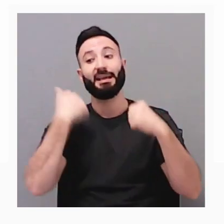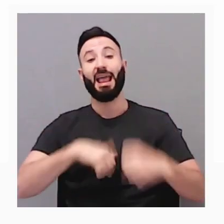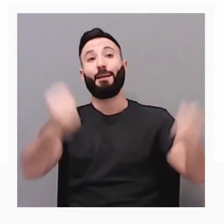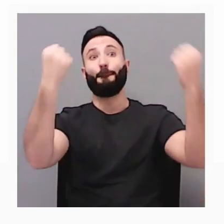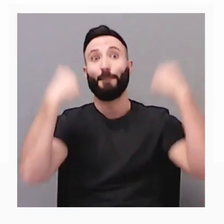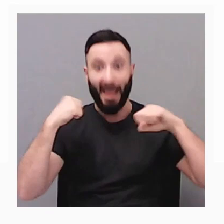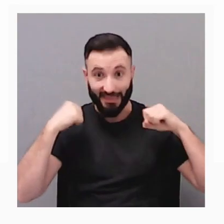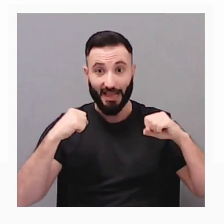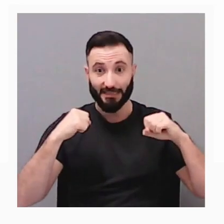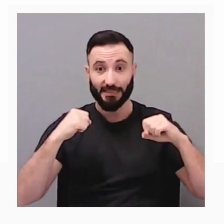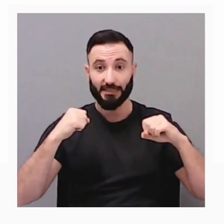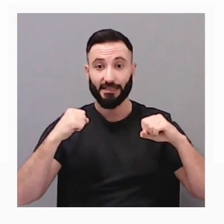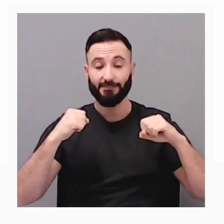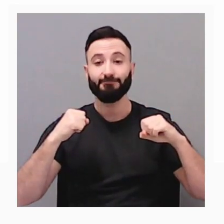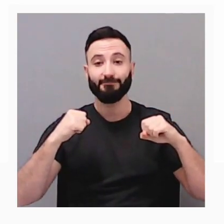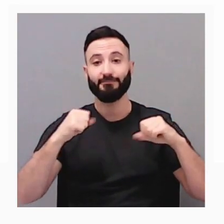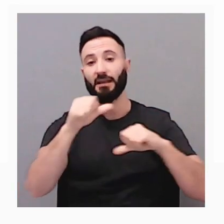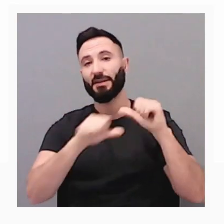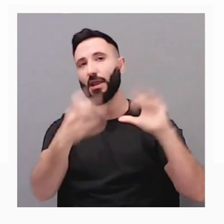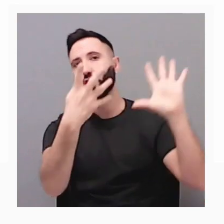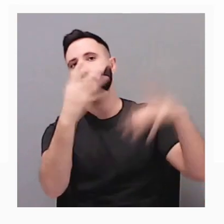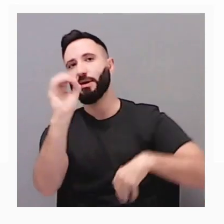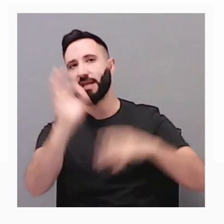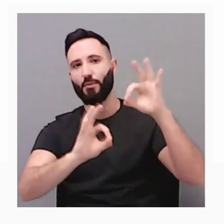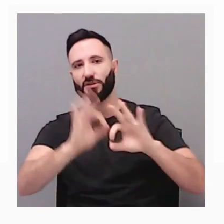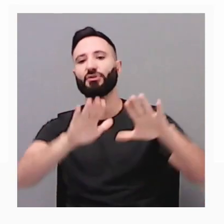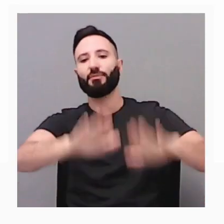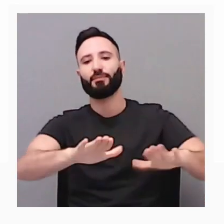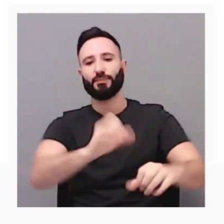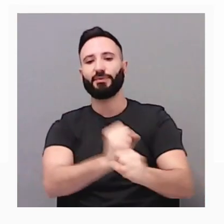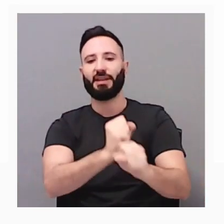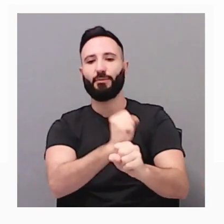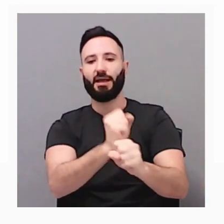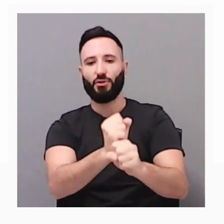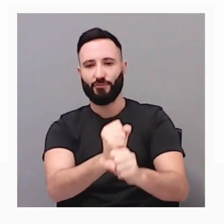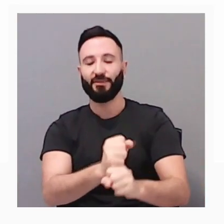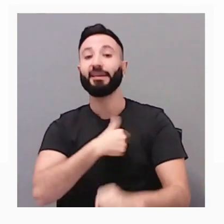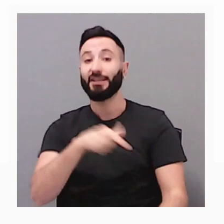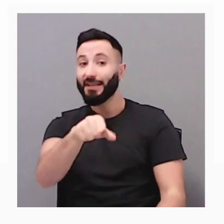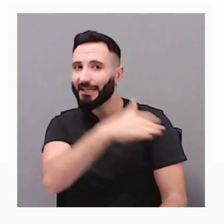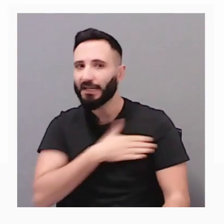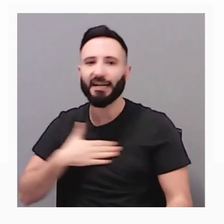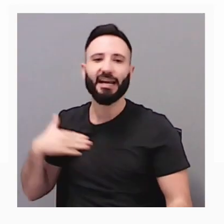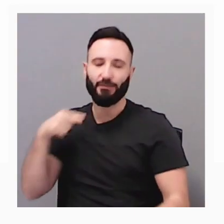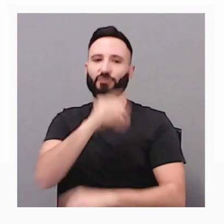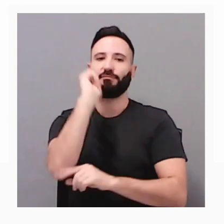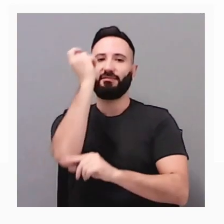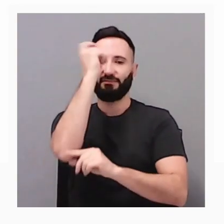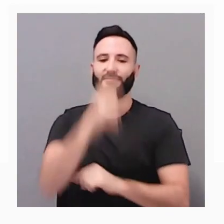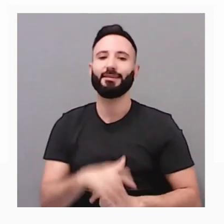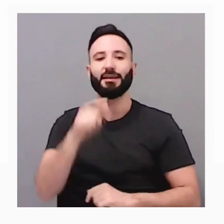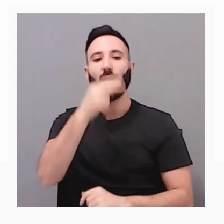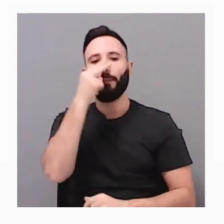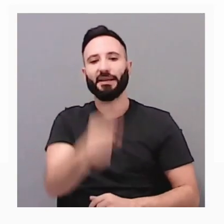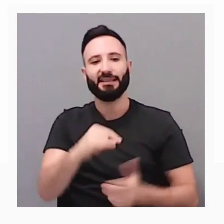práctica, pues en un 90% de los casos se quedan trabajando, que es lo que nosotros queremos hacer. Visitas